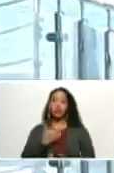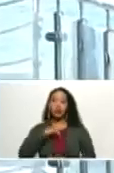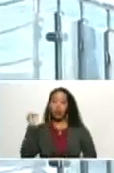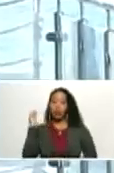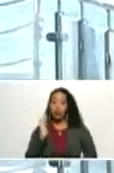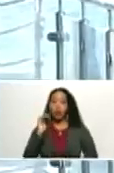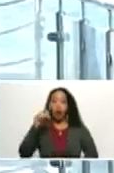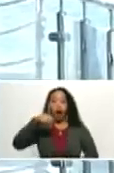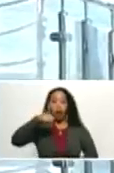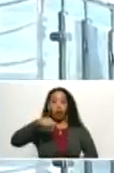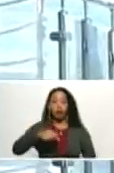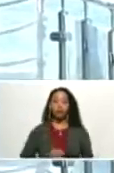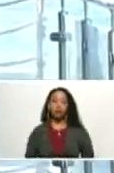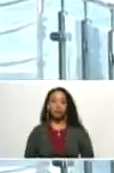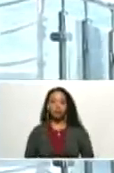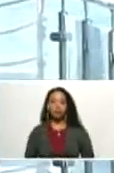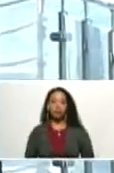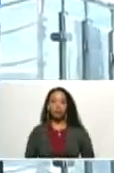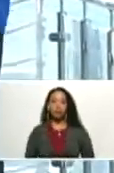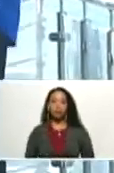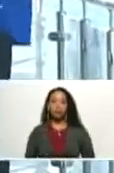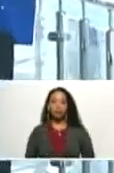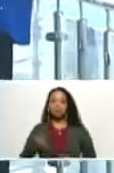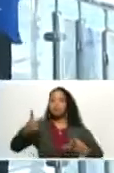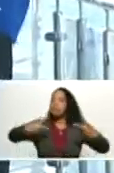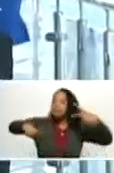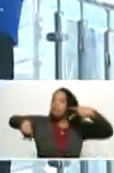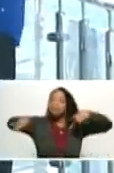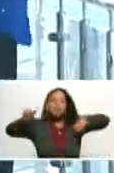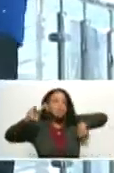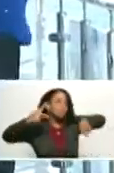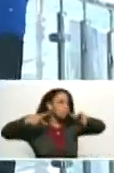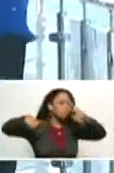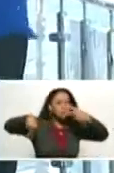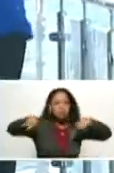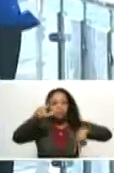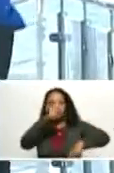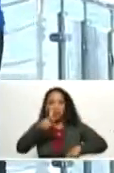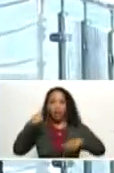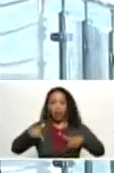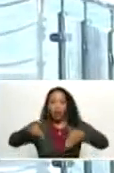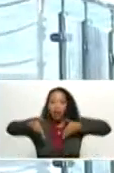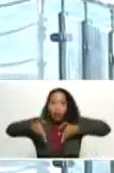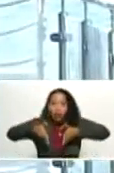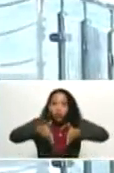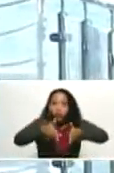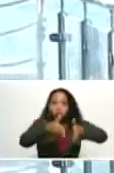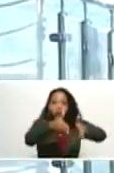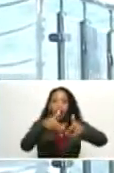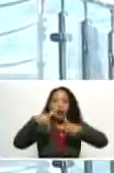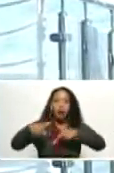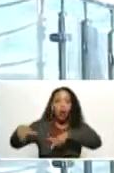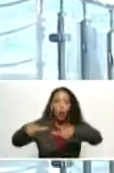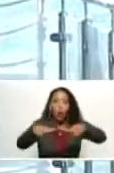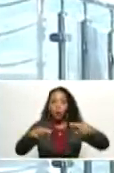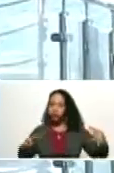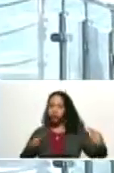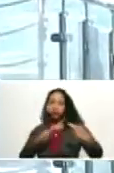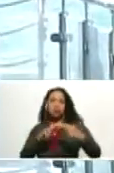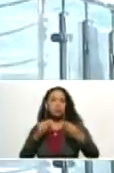inaugurar este paseo, este bulevar, este sitio de encuentro